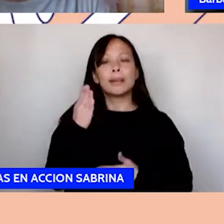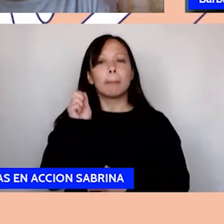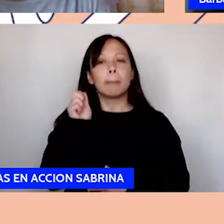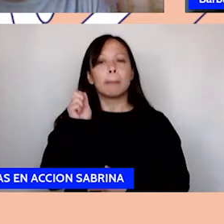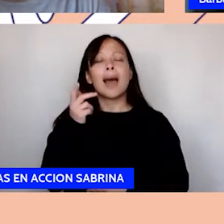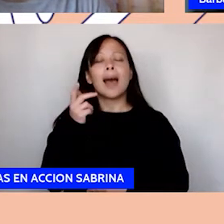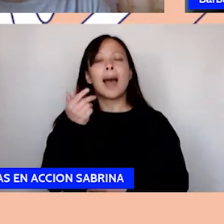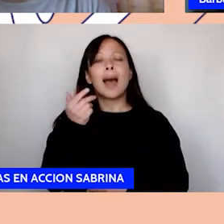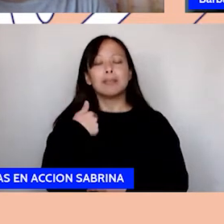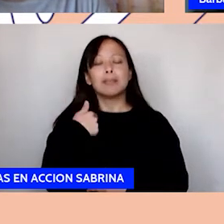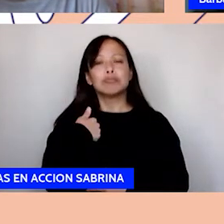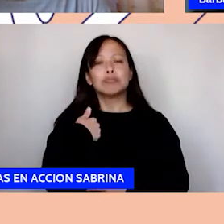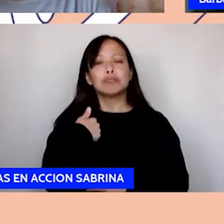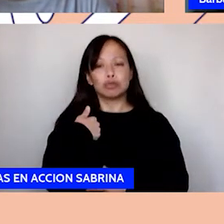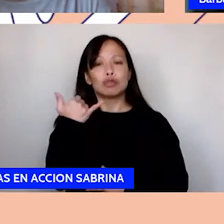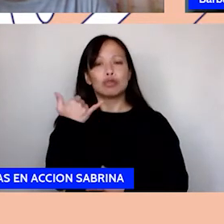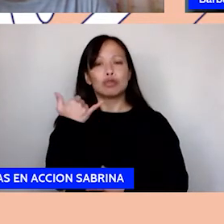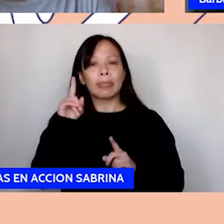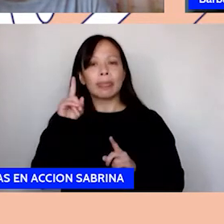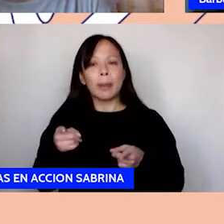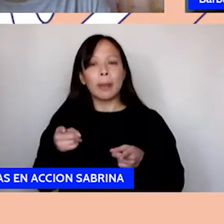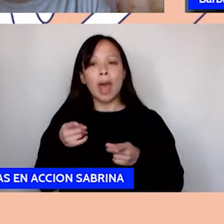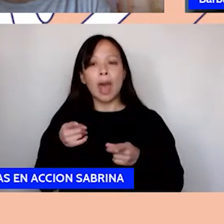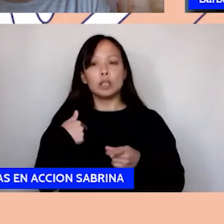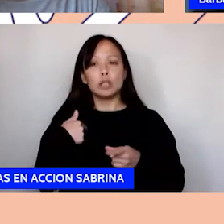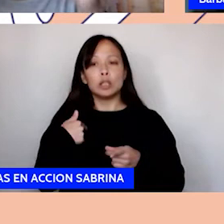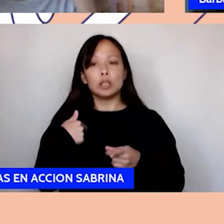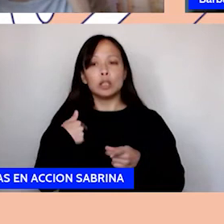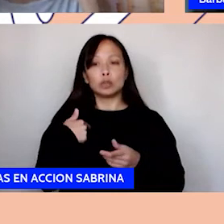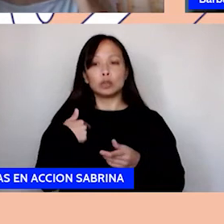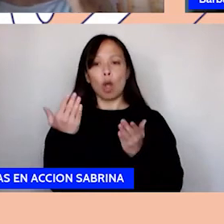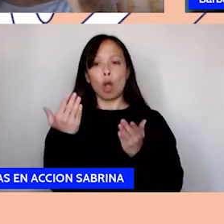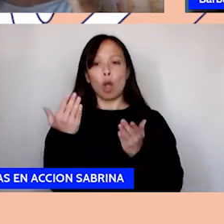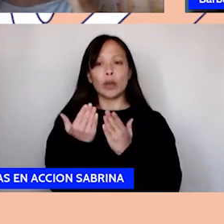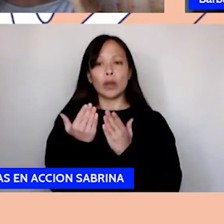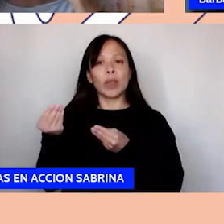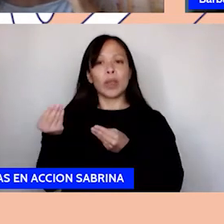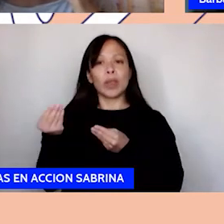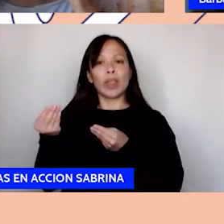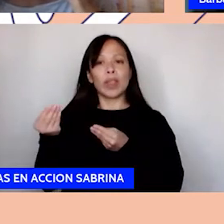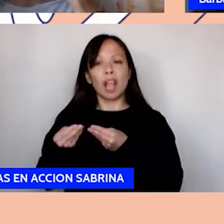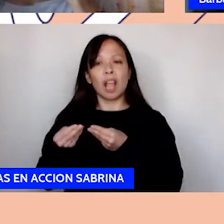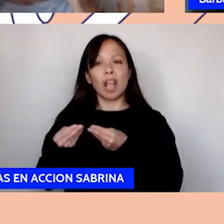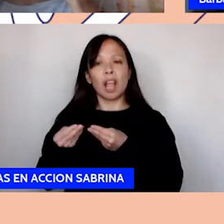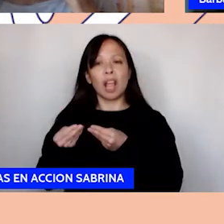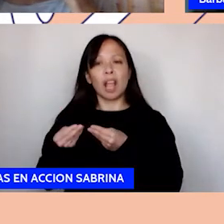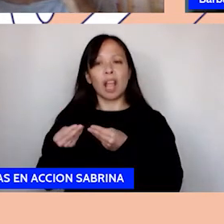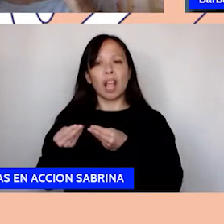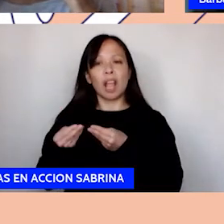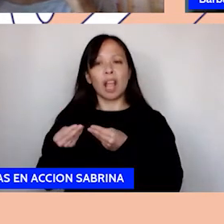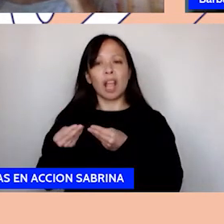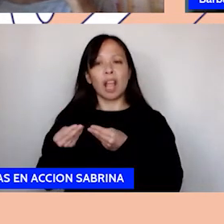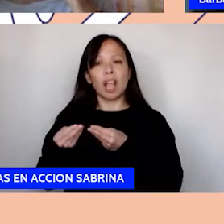administración, pero caí en Salesforce como casi por casualidad y la verdad es que eso